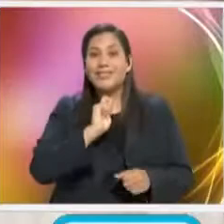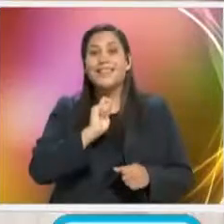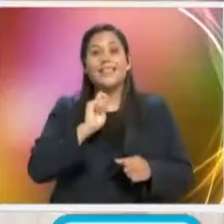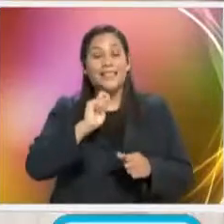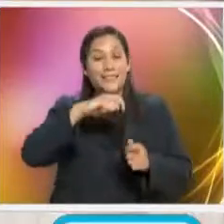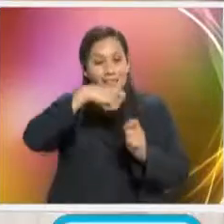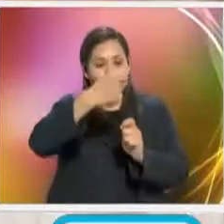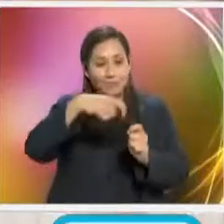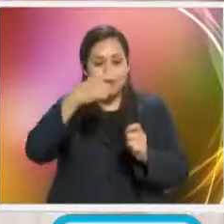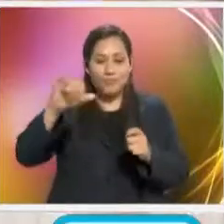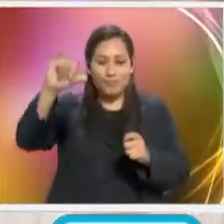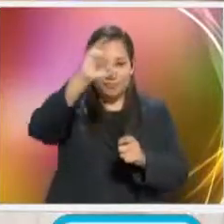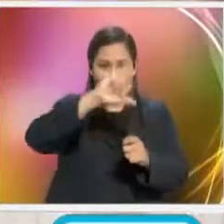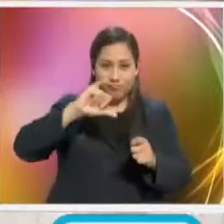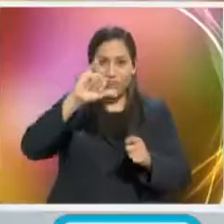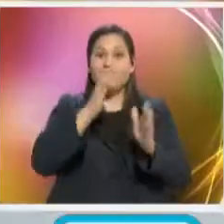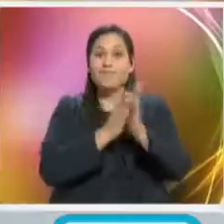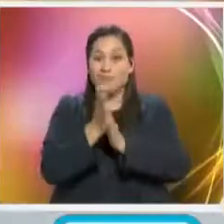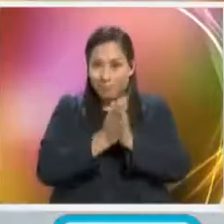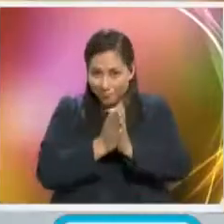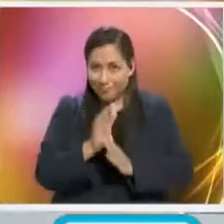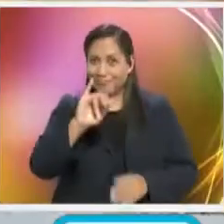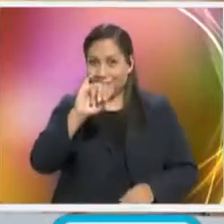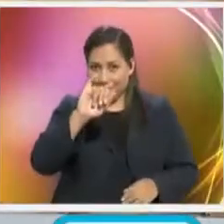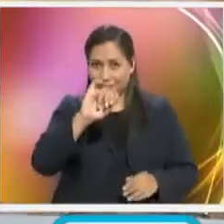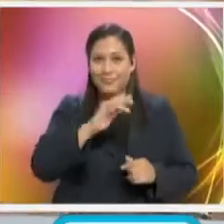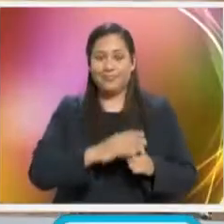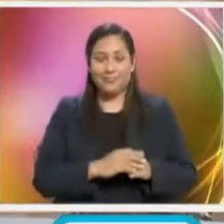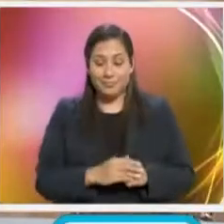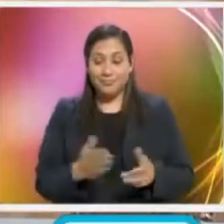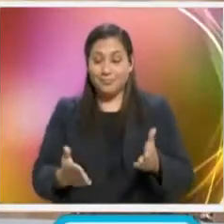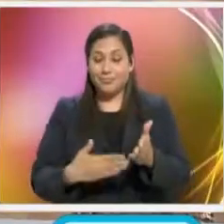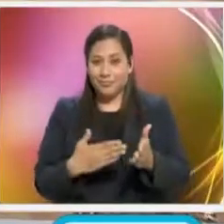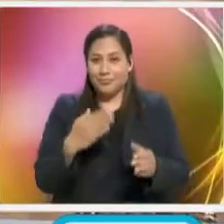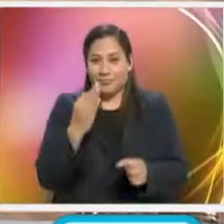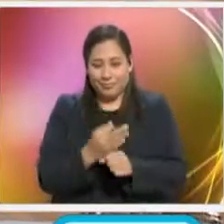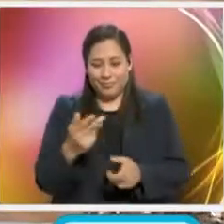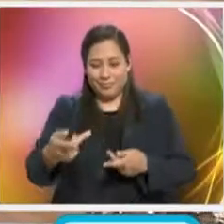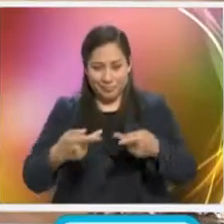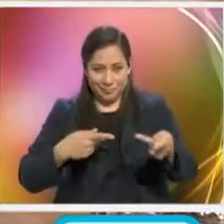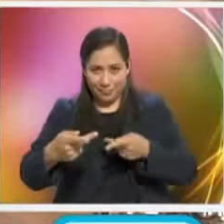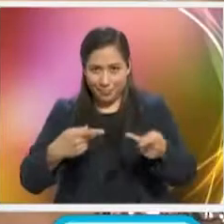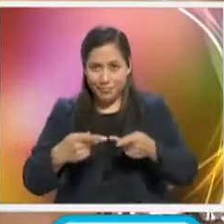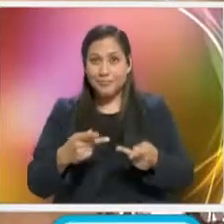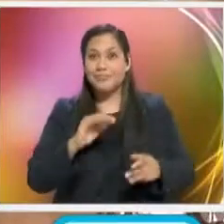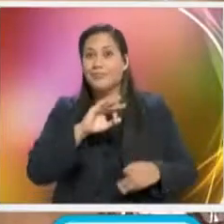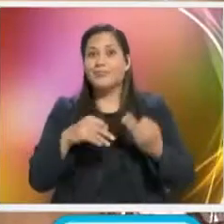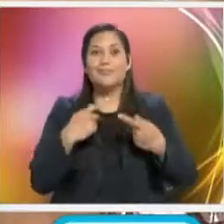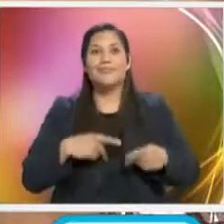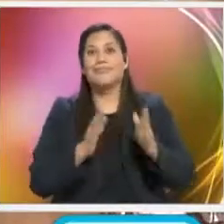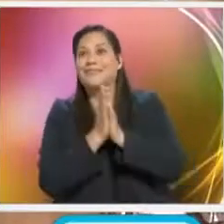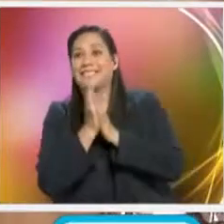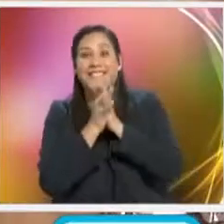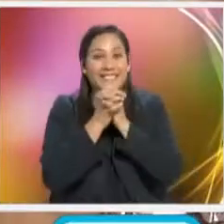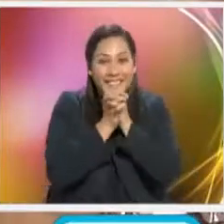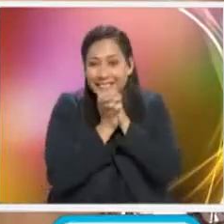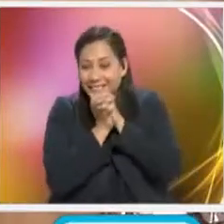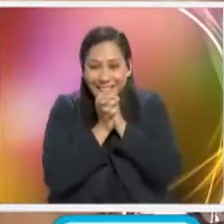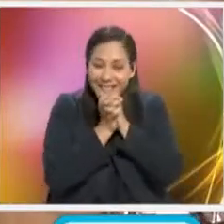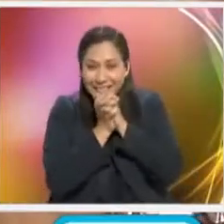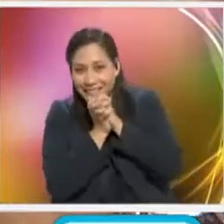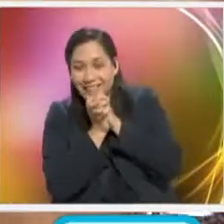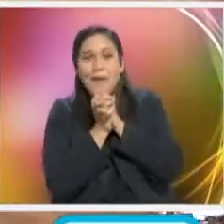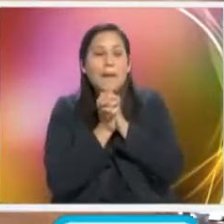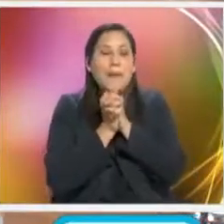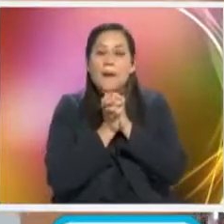plátano cubiertas. Cubierta, ¿no? sí, esta receta ahorita que estamos preparándola ahí, ya todo el mundo está empezando medio a